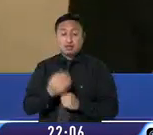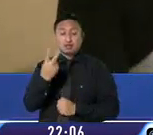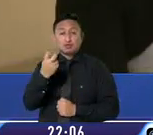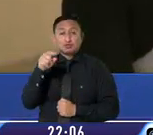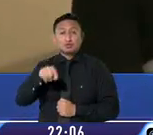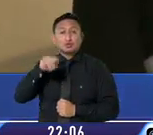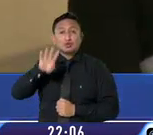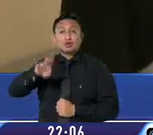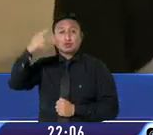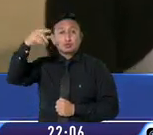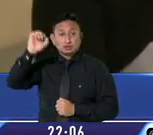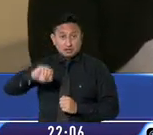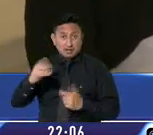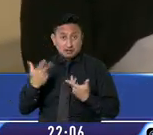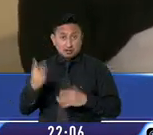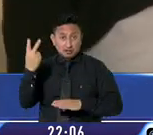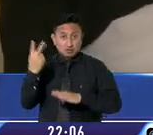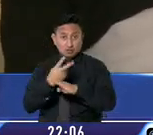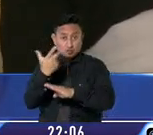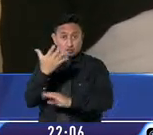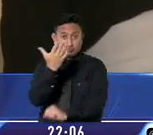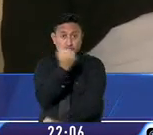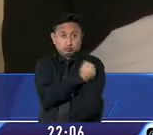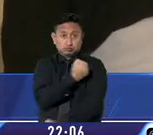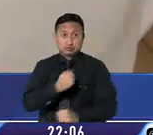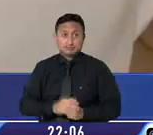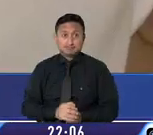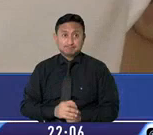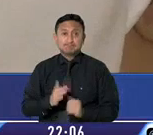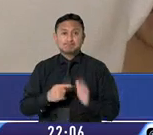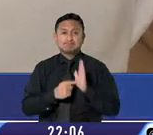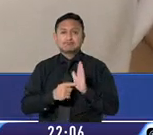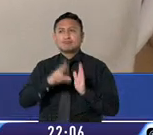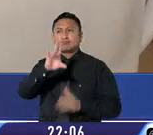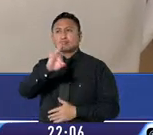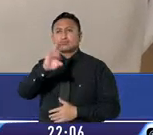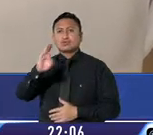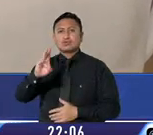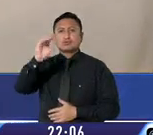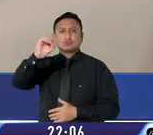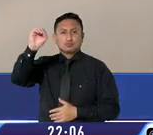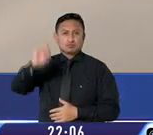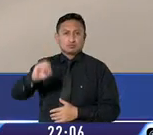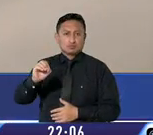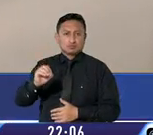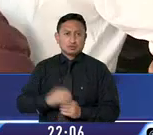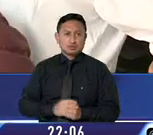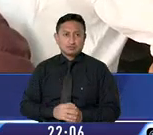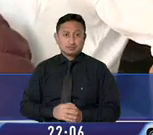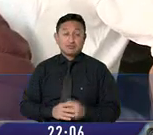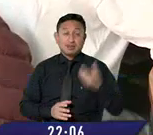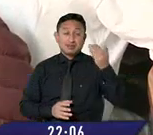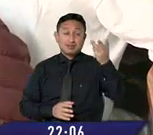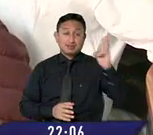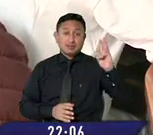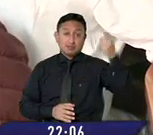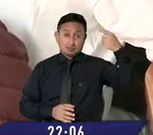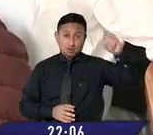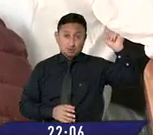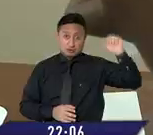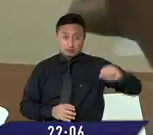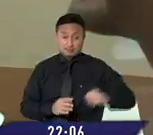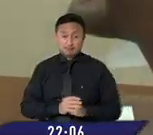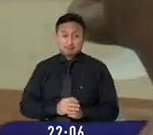de personas cuentan con el esquema completo de las dos dosis. Esto representa el 77.2% de los 16 millones de habitantes,